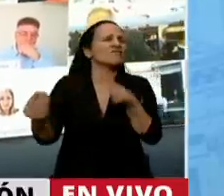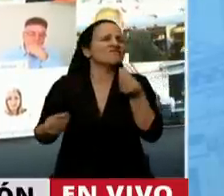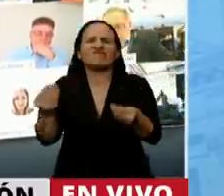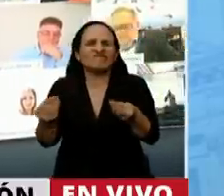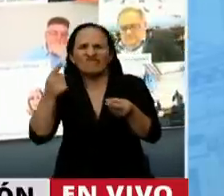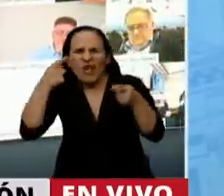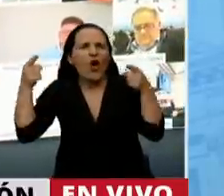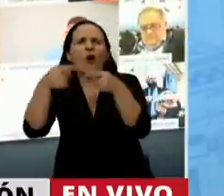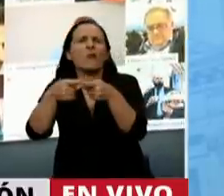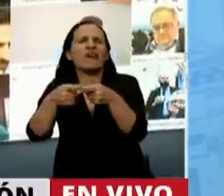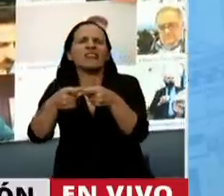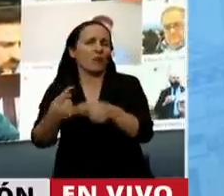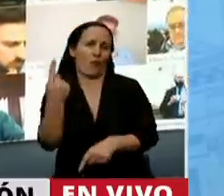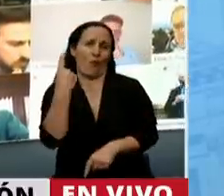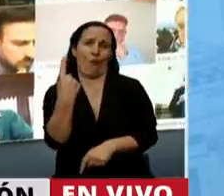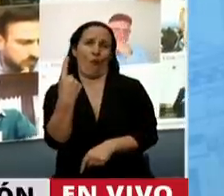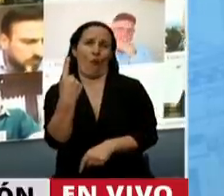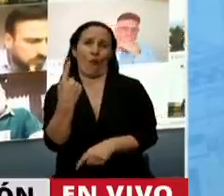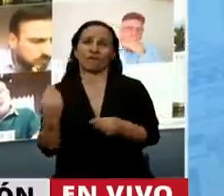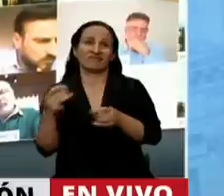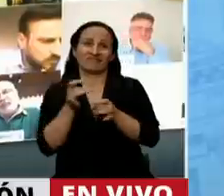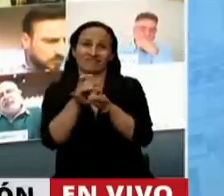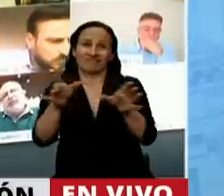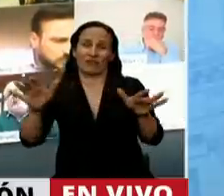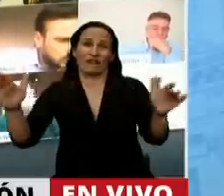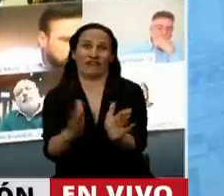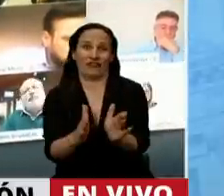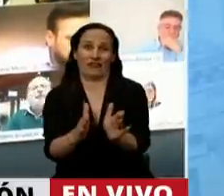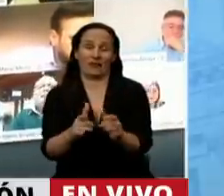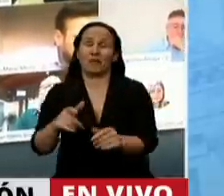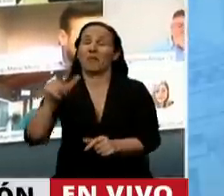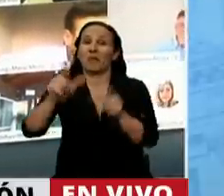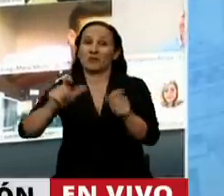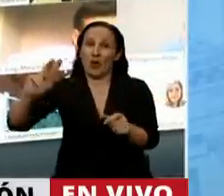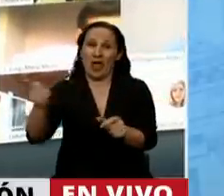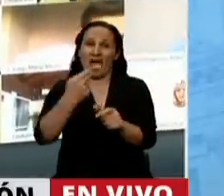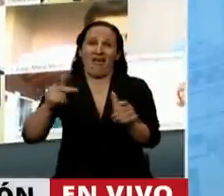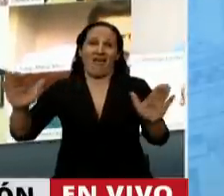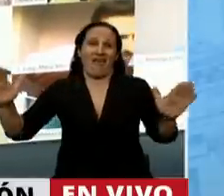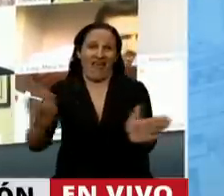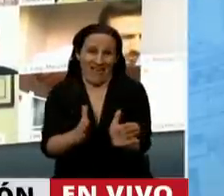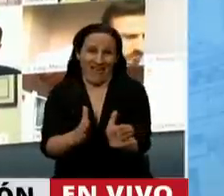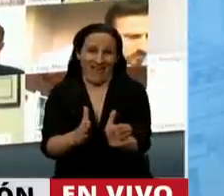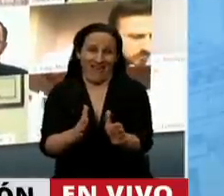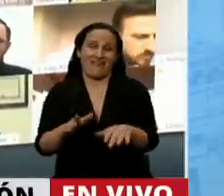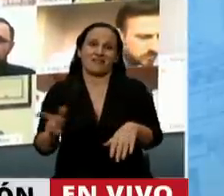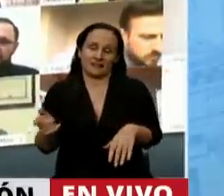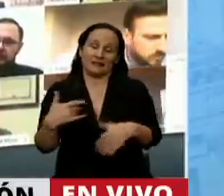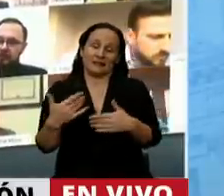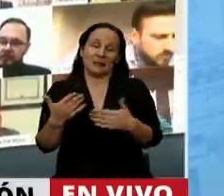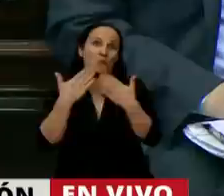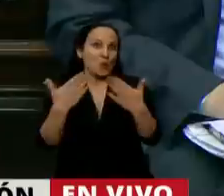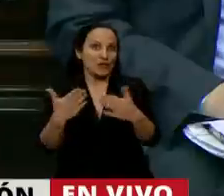apuntan a un solo objetivo, que disminuyan los contagios y que mueran menos argentinos y argentinas. Muchas